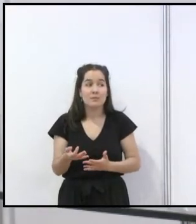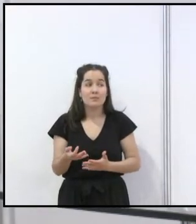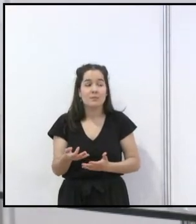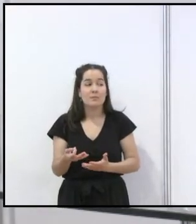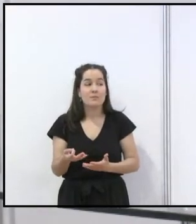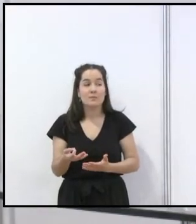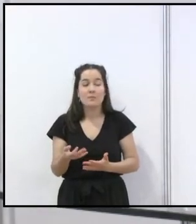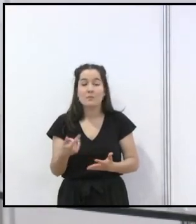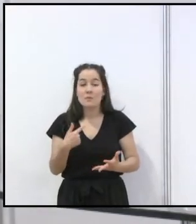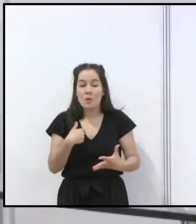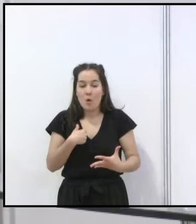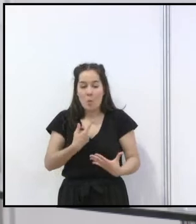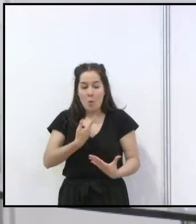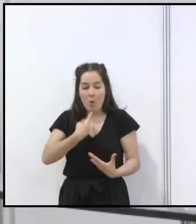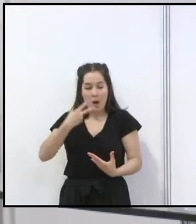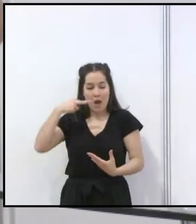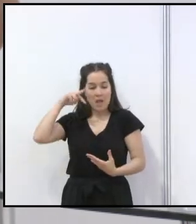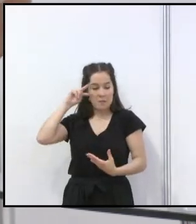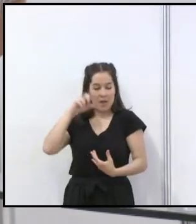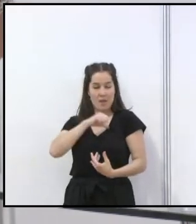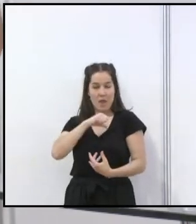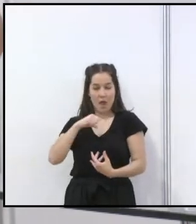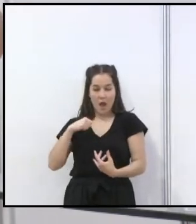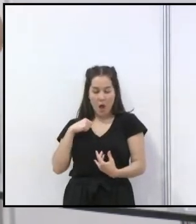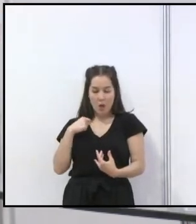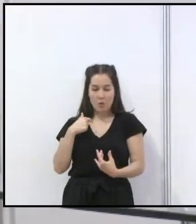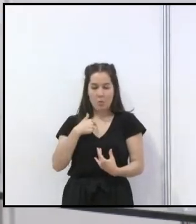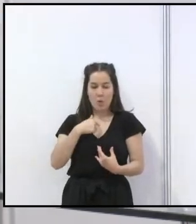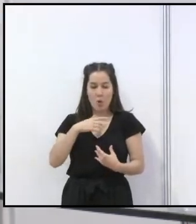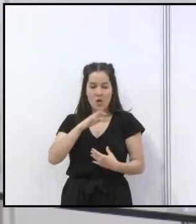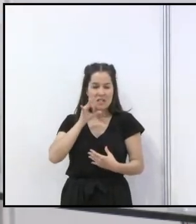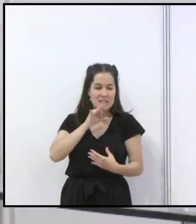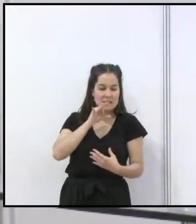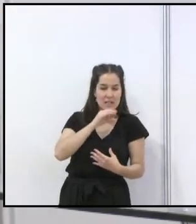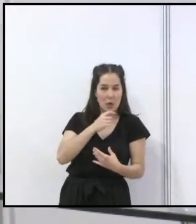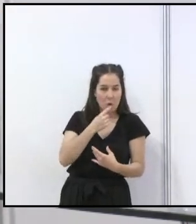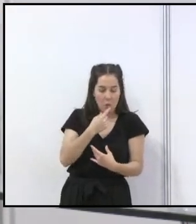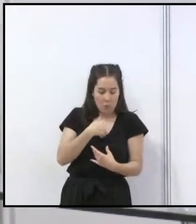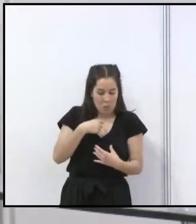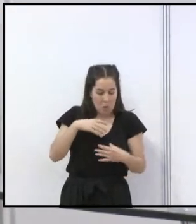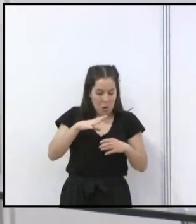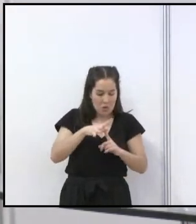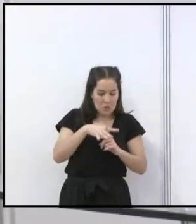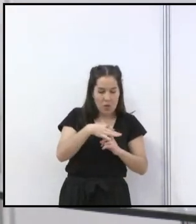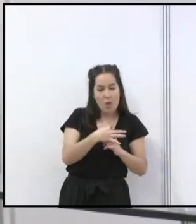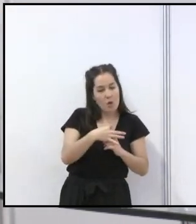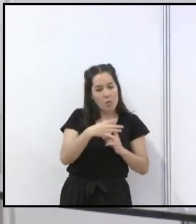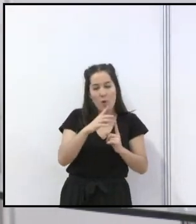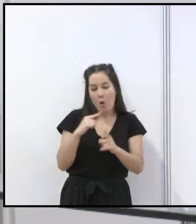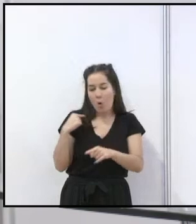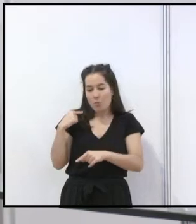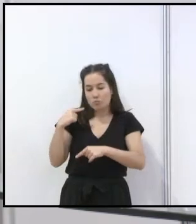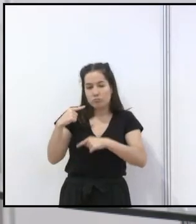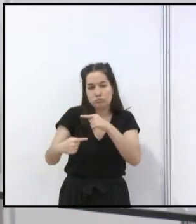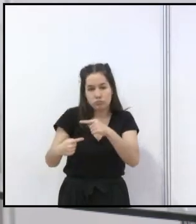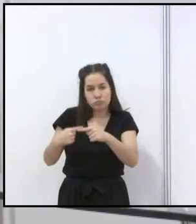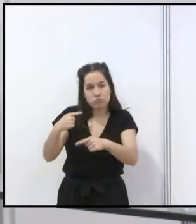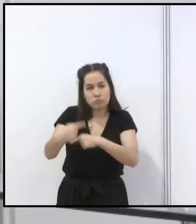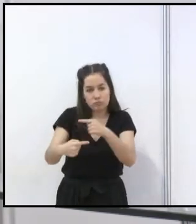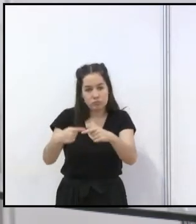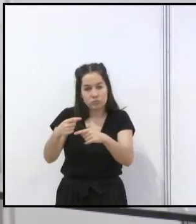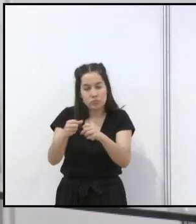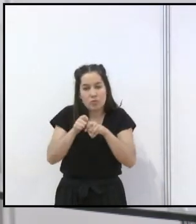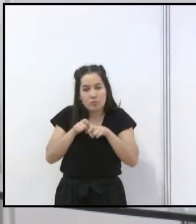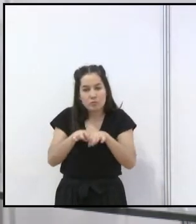lo que uno vive, esa vivencia pequeñita en un siglo se amplía y se manifiesta en otro, ¿no? El libro de Clara va de eso y es un